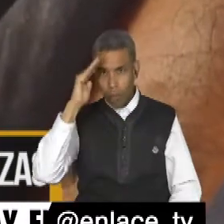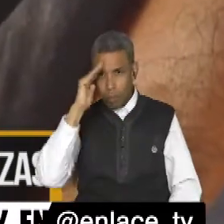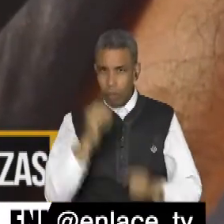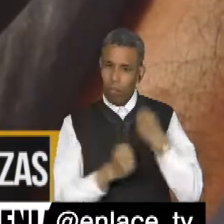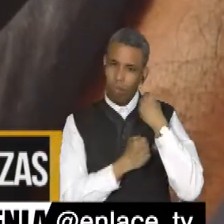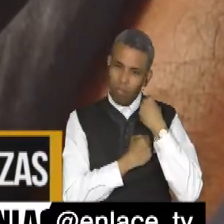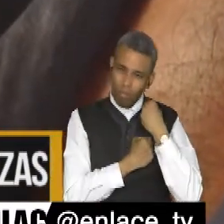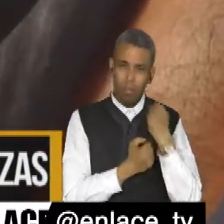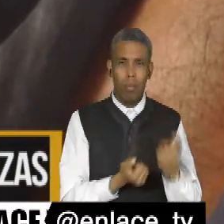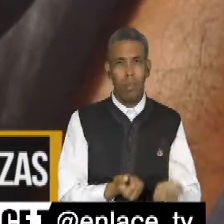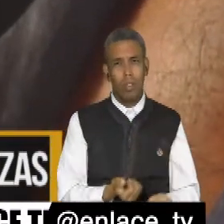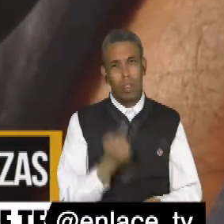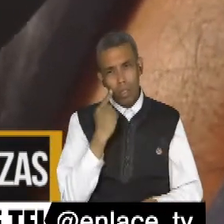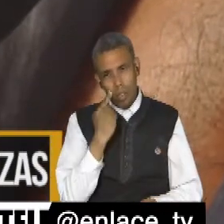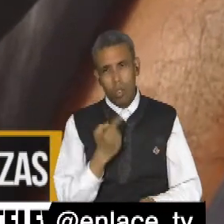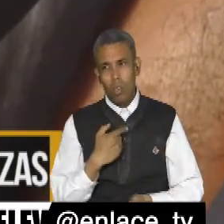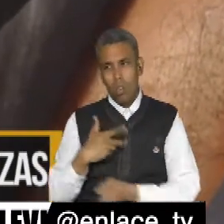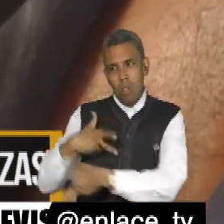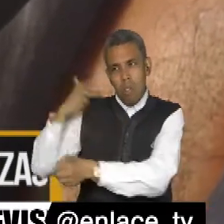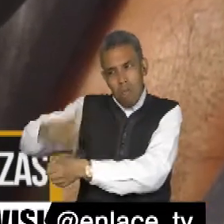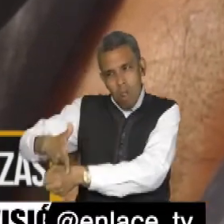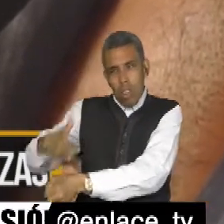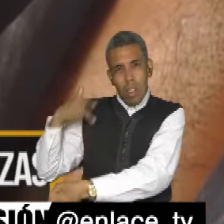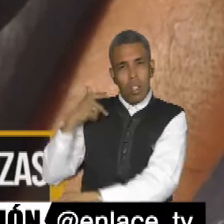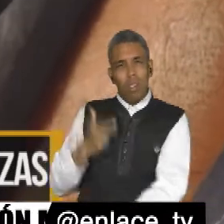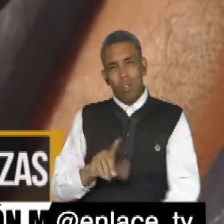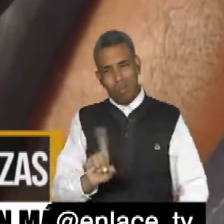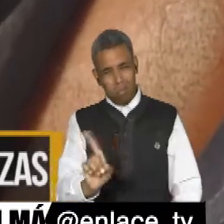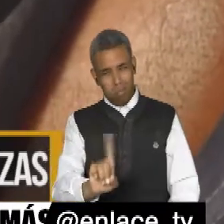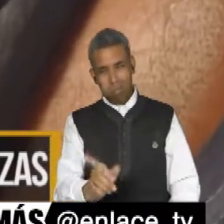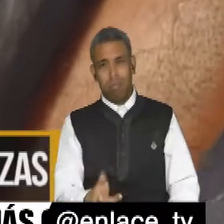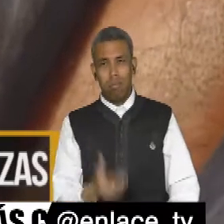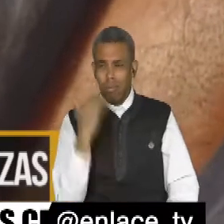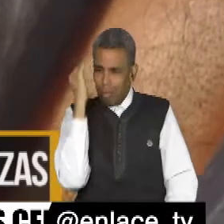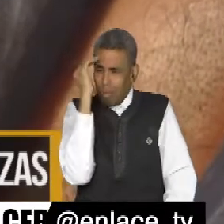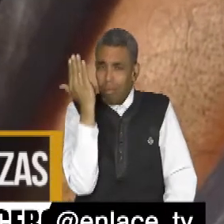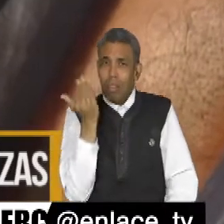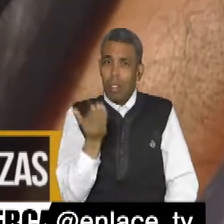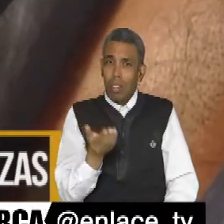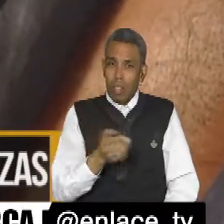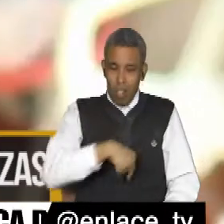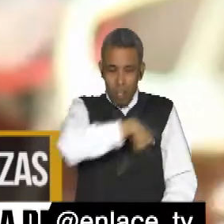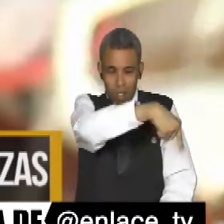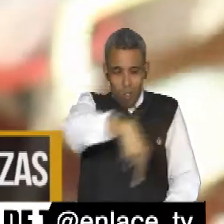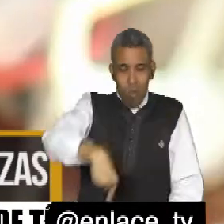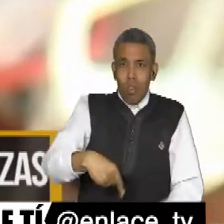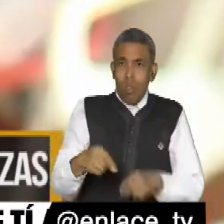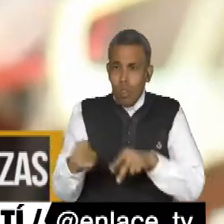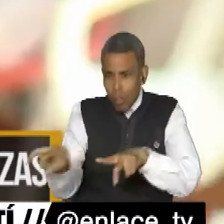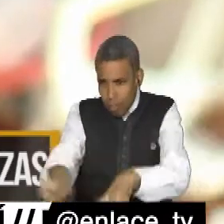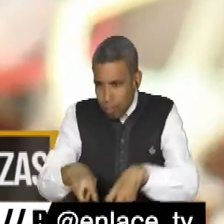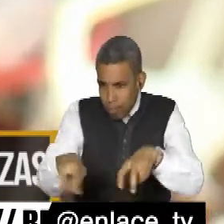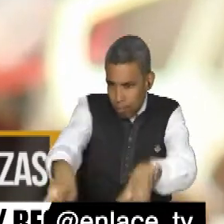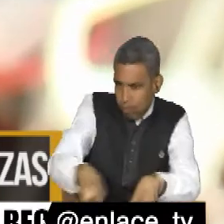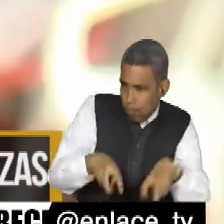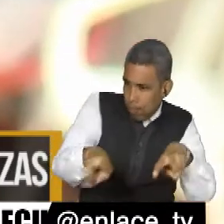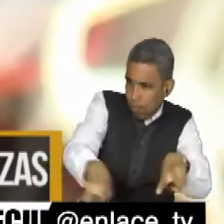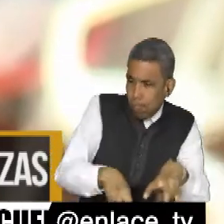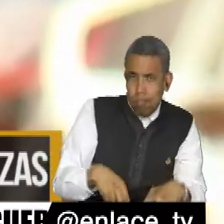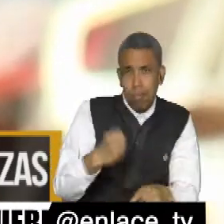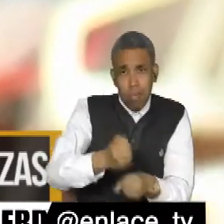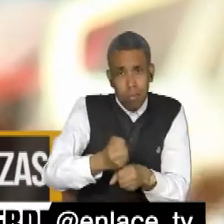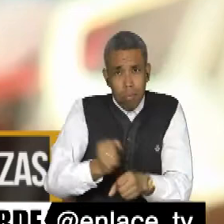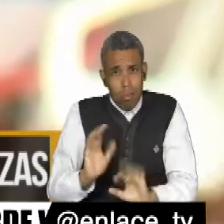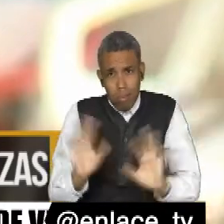campesino, porque el campesino es el que está laborando en el campo y no tiene nada que ver con esas cosas.